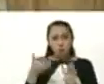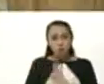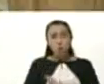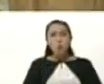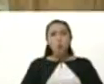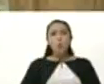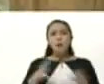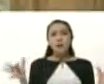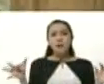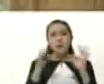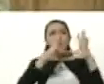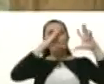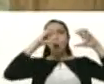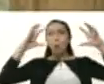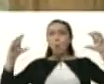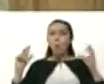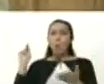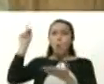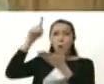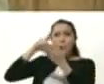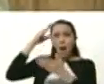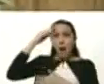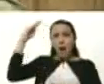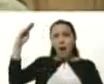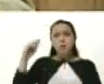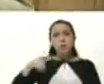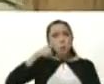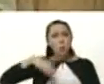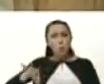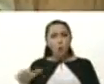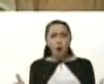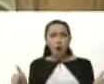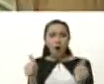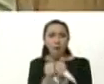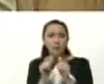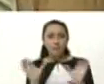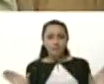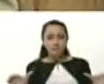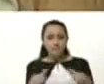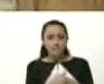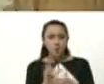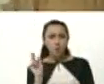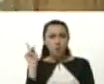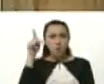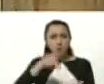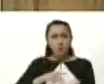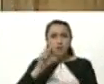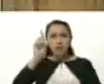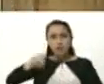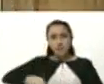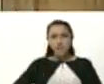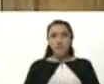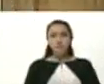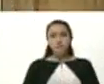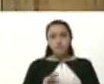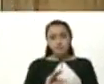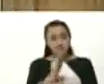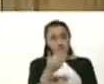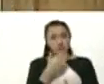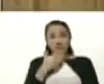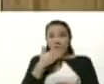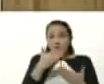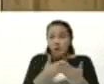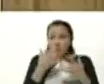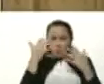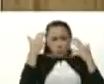llegar donde está Dios, que es donde está el pueblo. Allí está Serenata Guayanesa. Gracias a los fundadores de este largo y bello